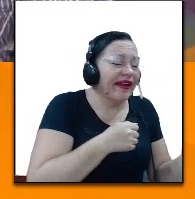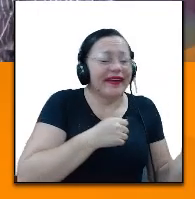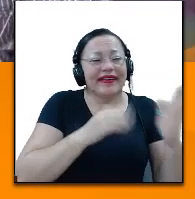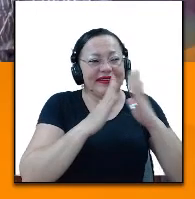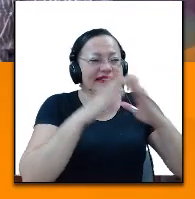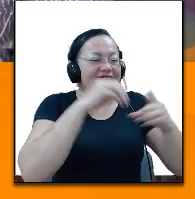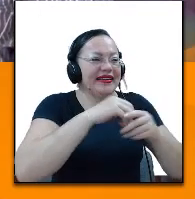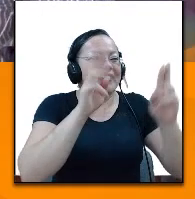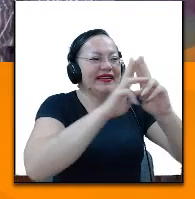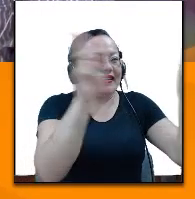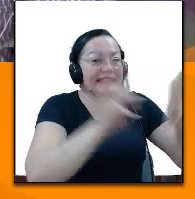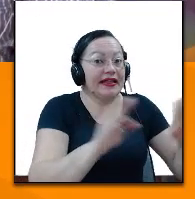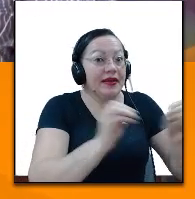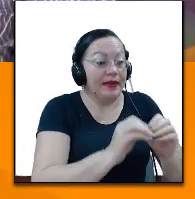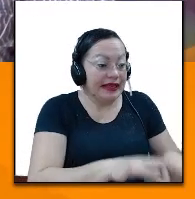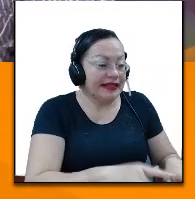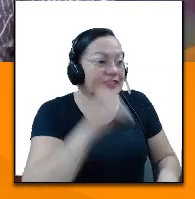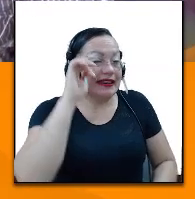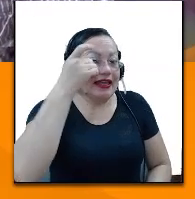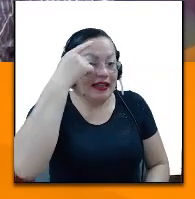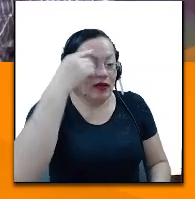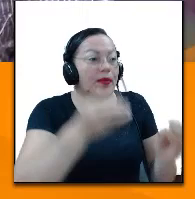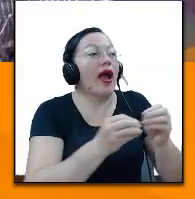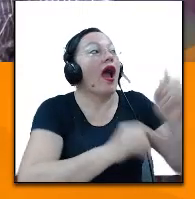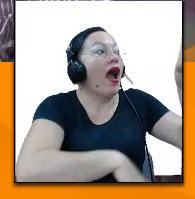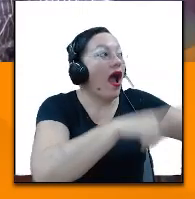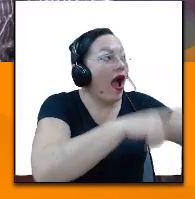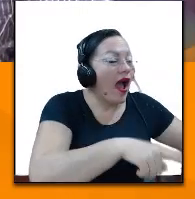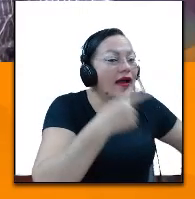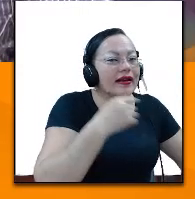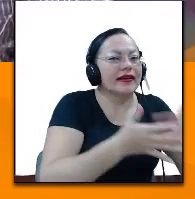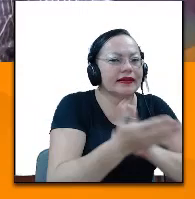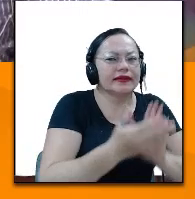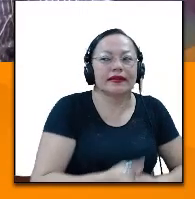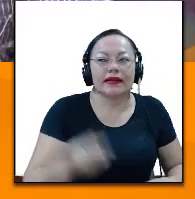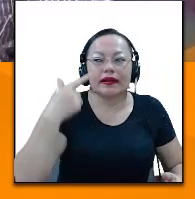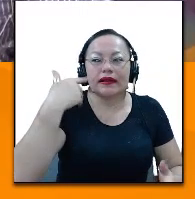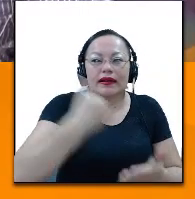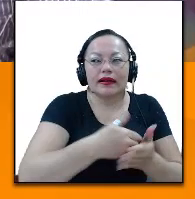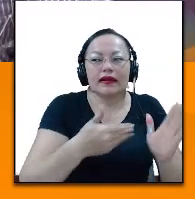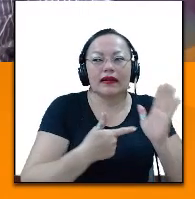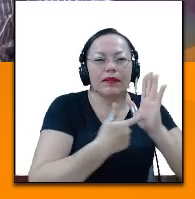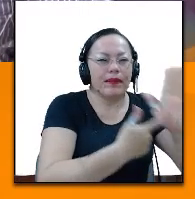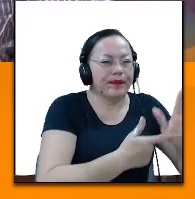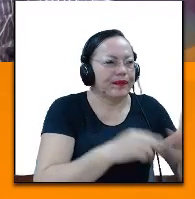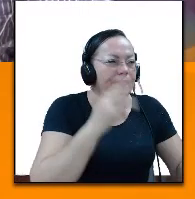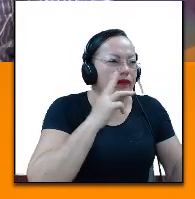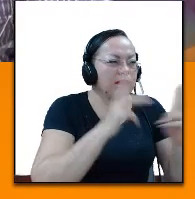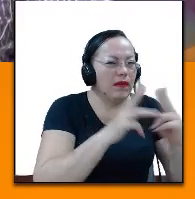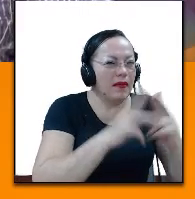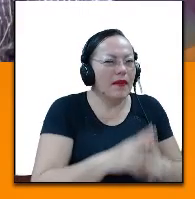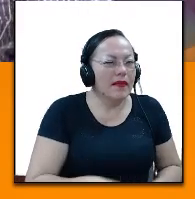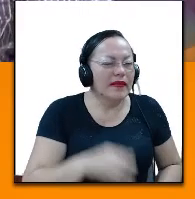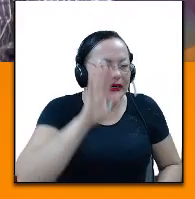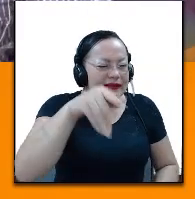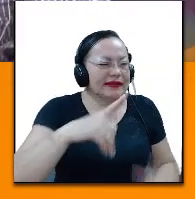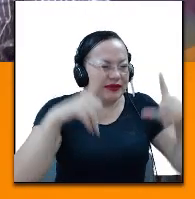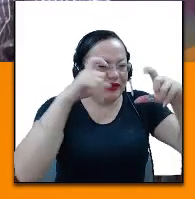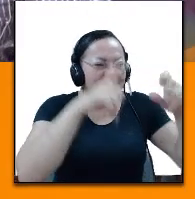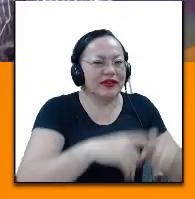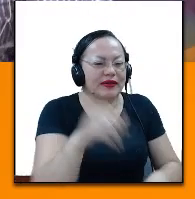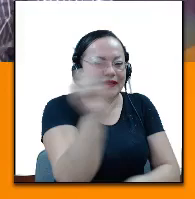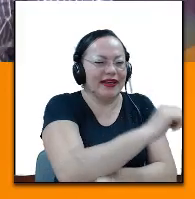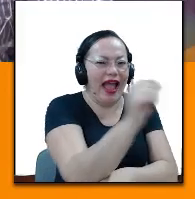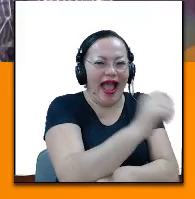La Secretaría de Gobierno y algunos artistas se han montado en una grúa, voy a buscarles una fotico que por ahí vi, y